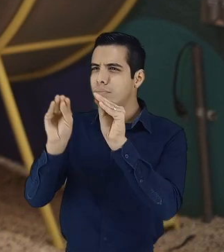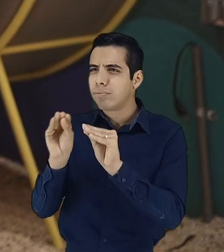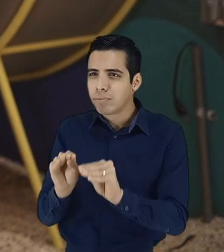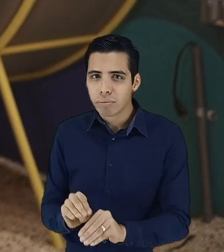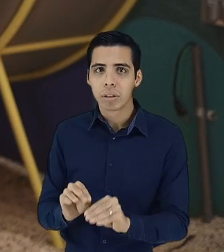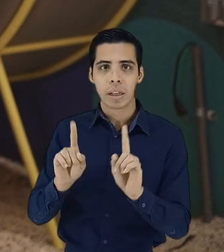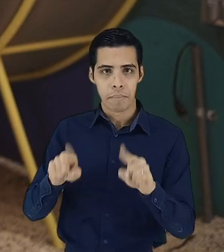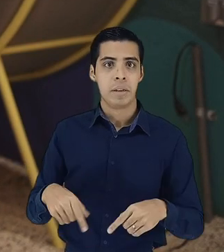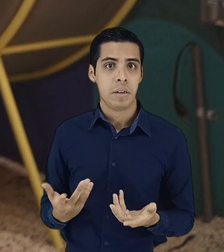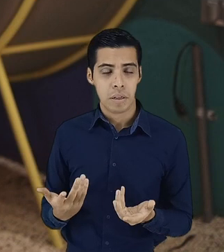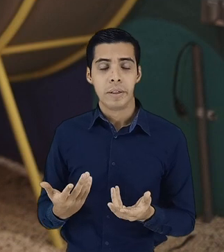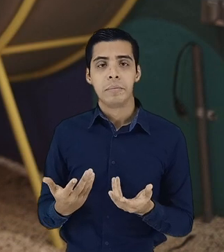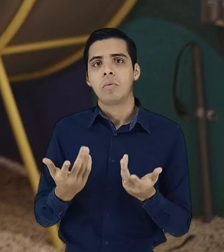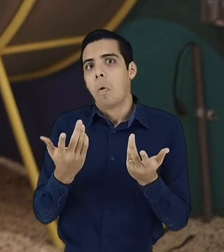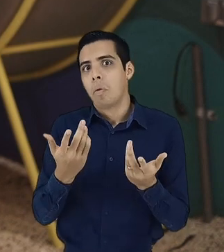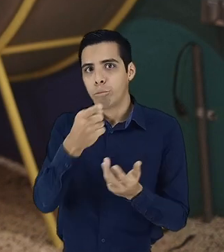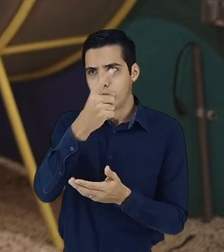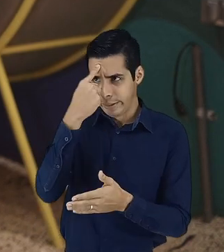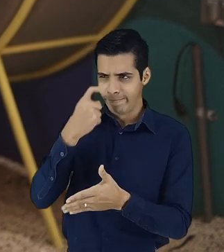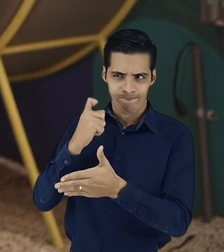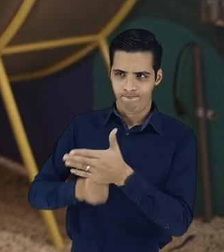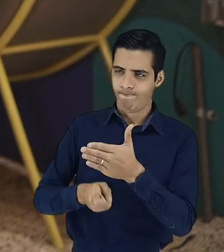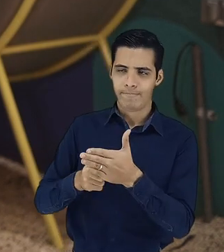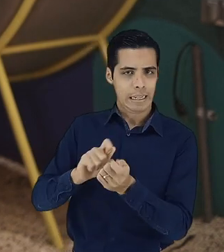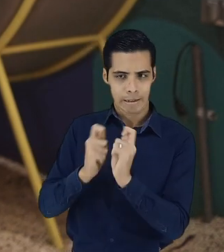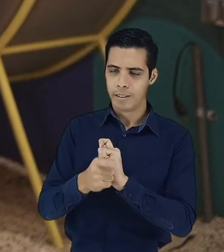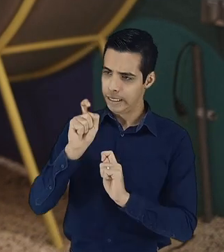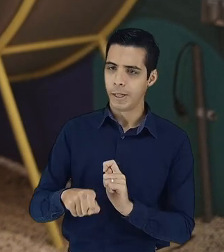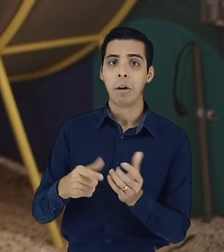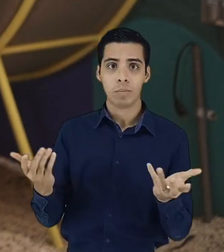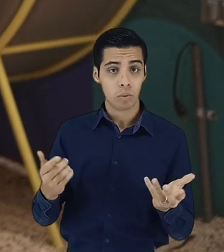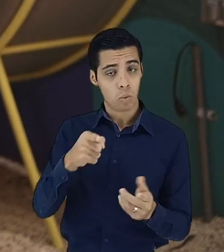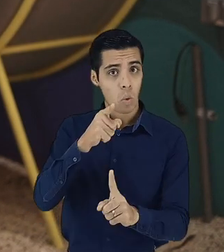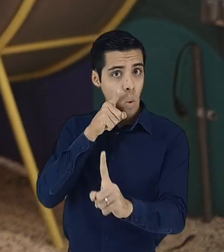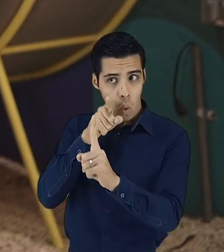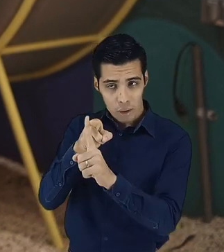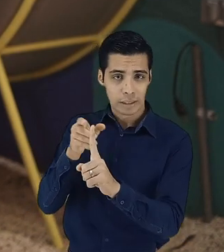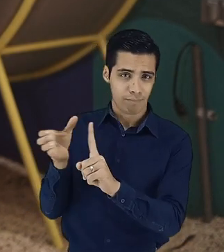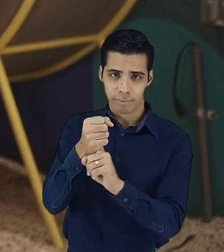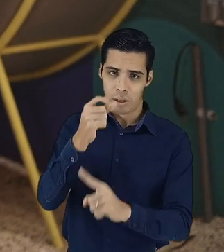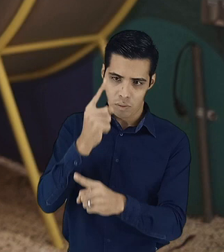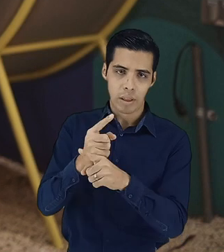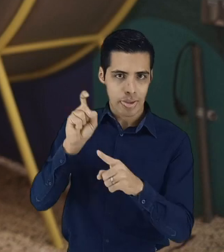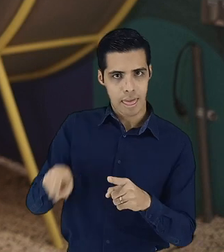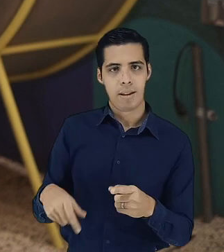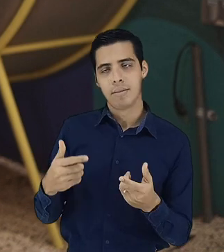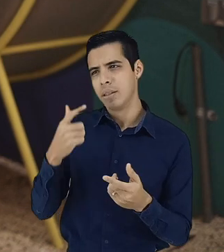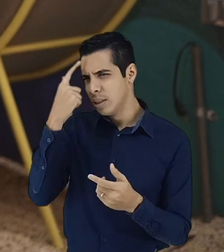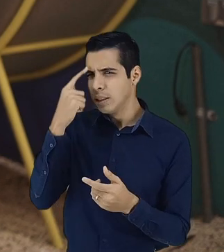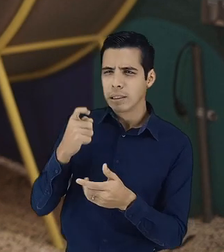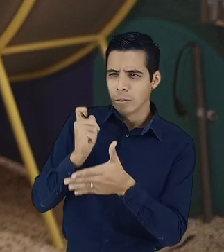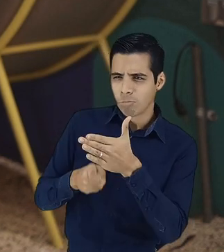que desees. Incluso, si debes hacer algún ajuste, hazlo. Establecete metas con regularidad para que cada que cumplas una, sientas esa